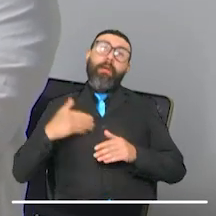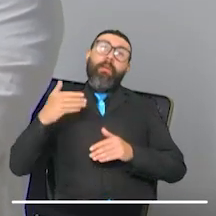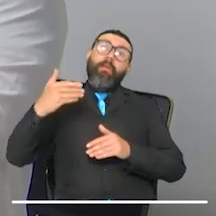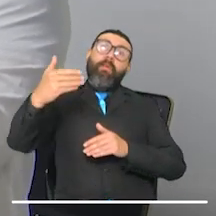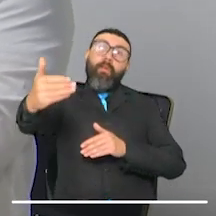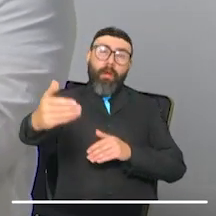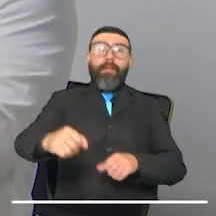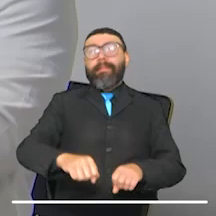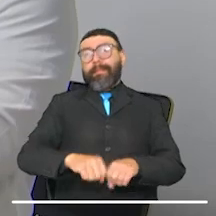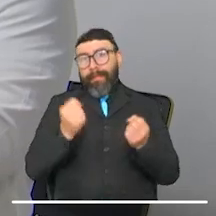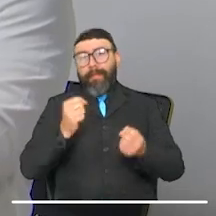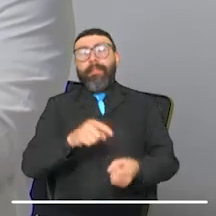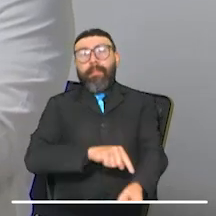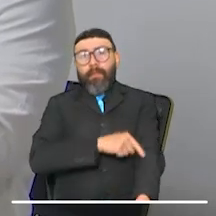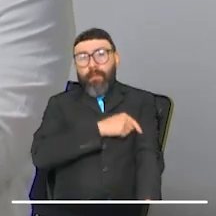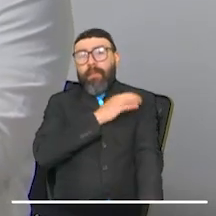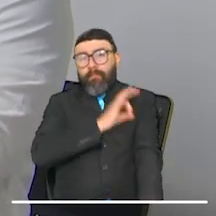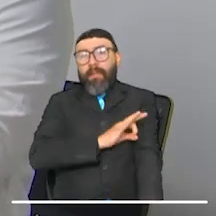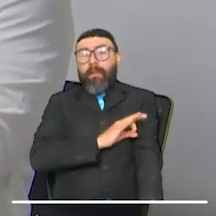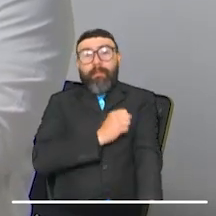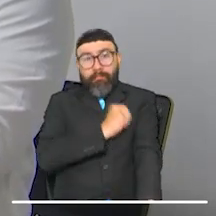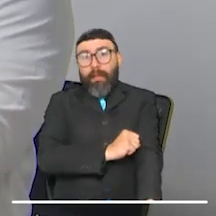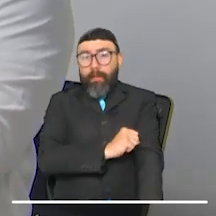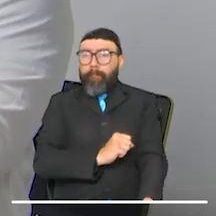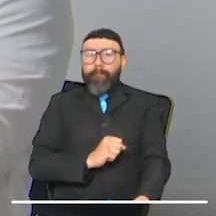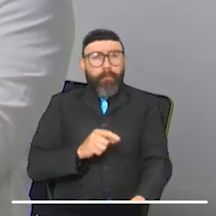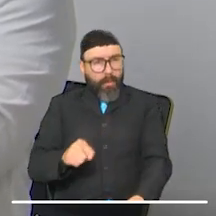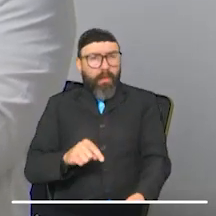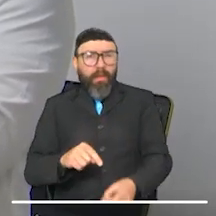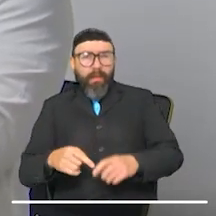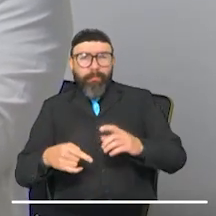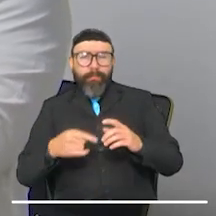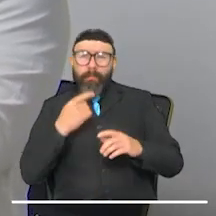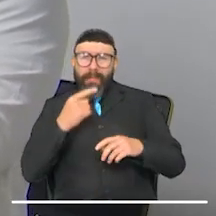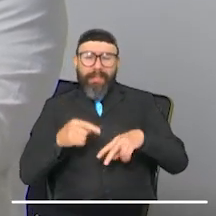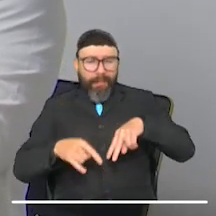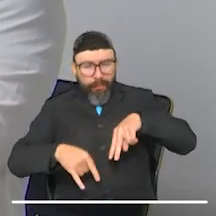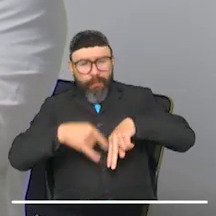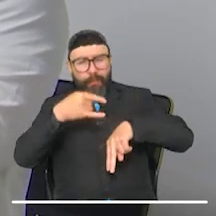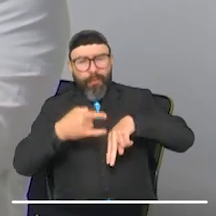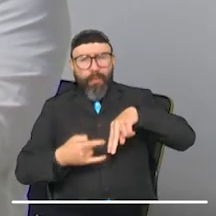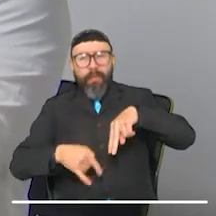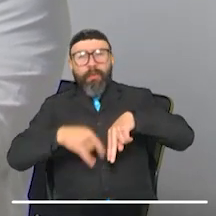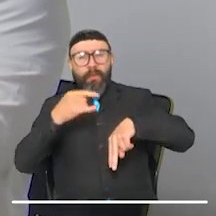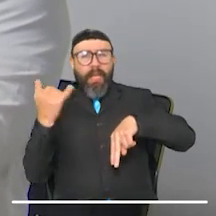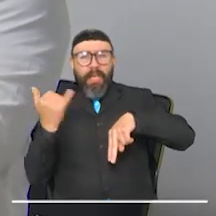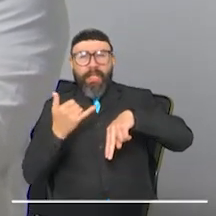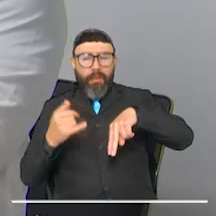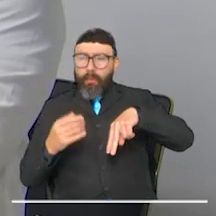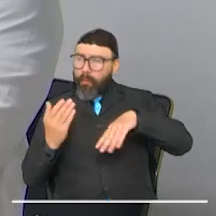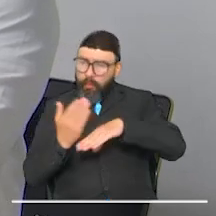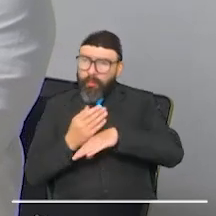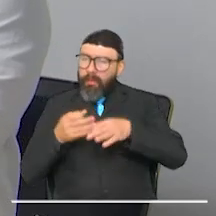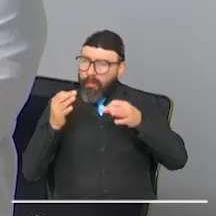todo arterial a nivel venoso no tanto no influye tanto a nivel venoso y linfático